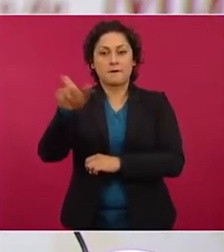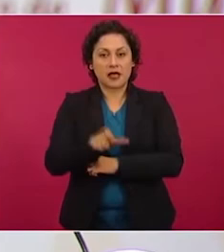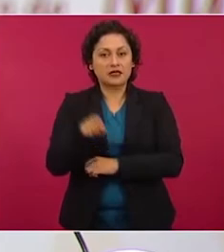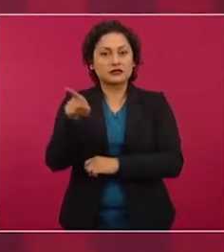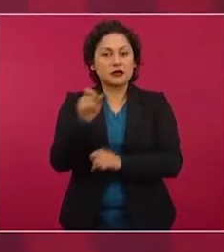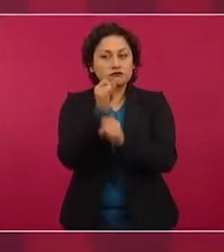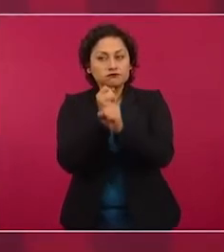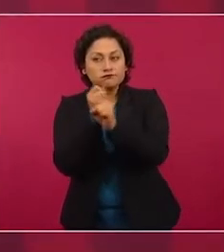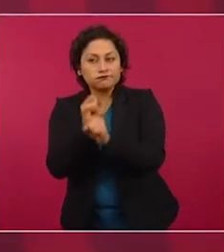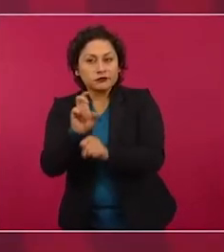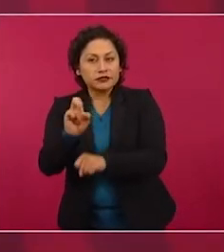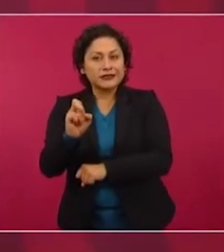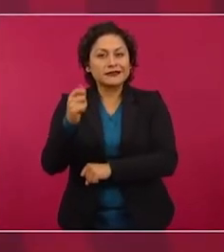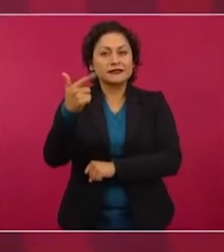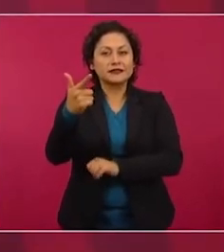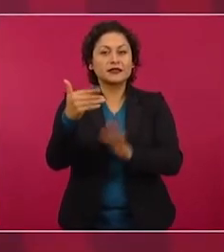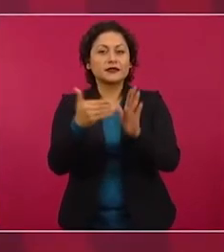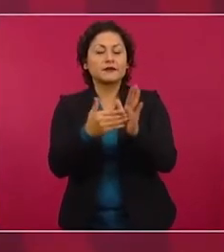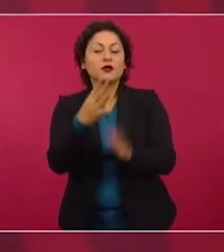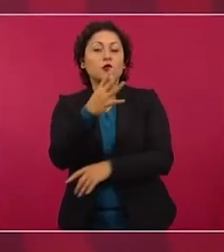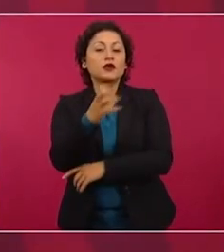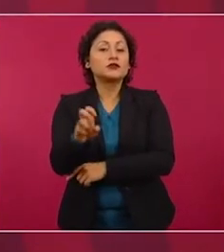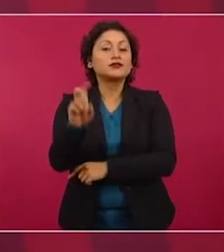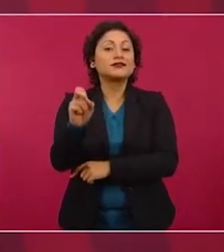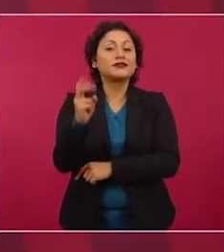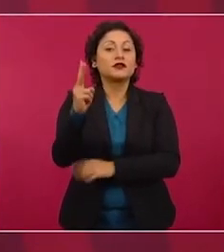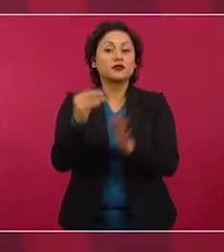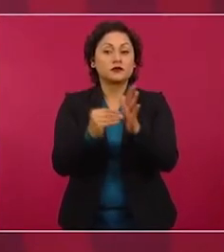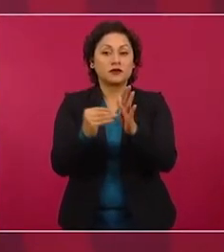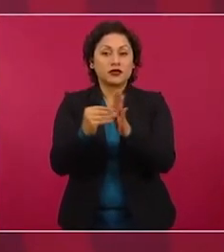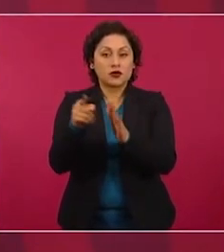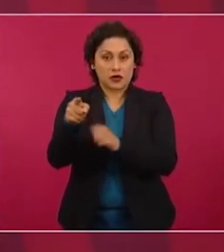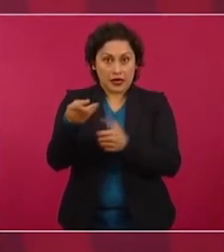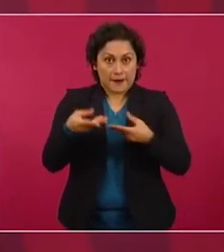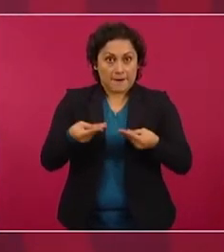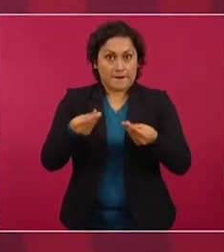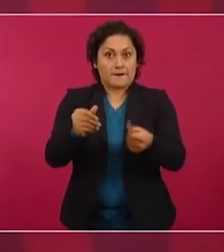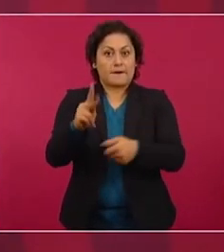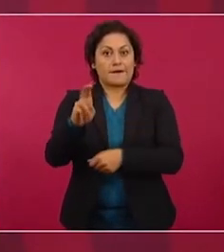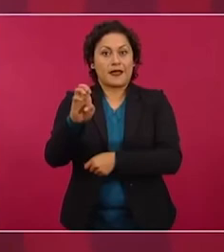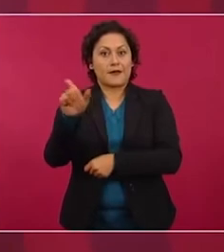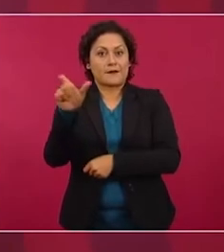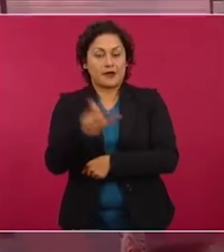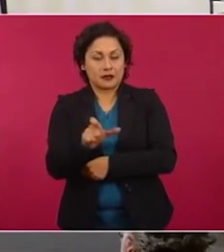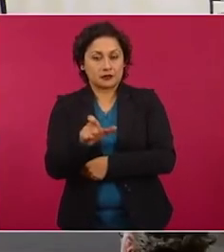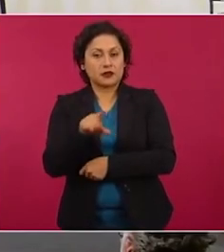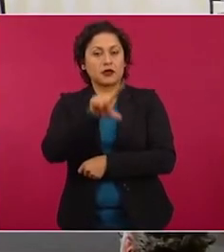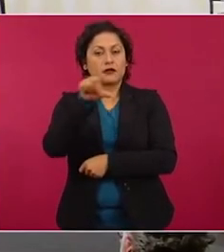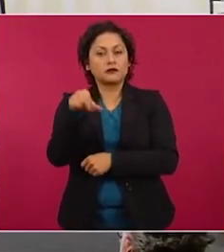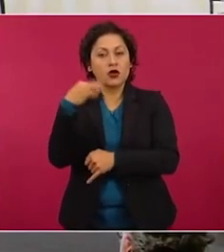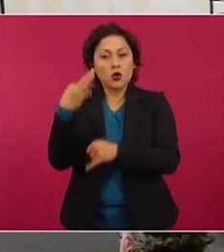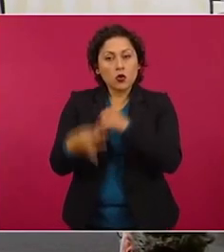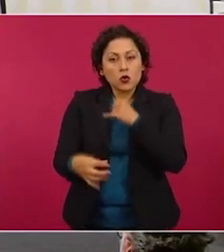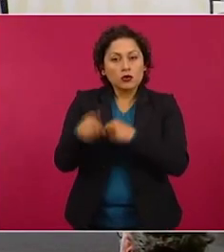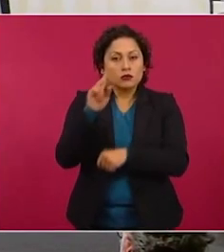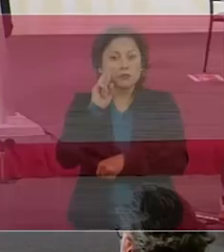37.432 millones de pesos del gasto de Pemex. Al final hizo observaciones por